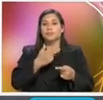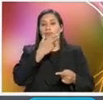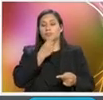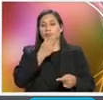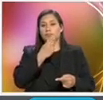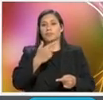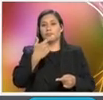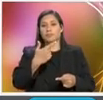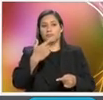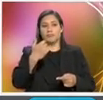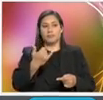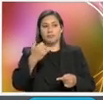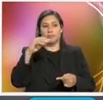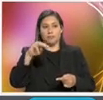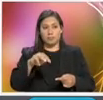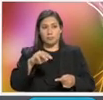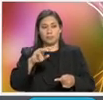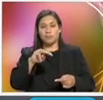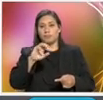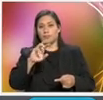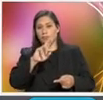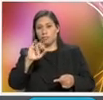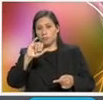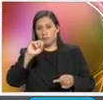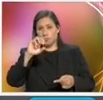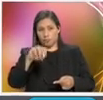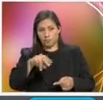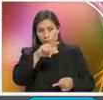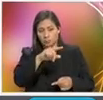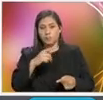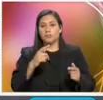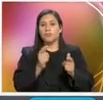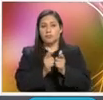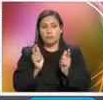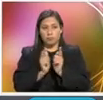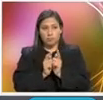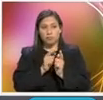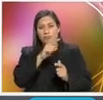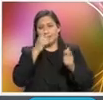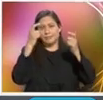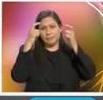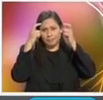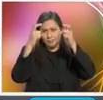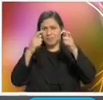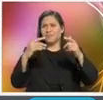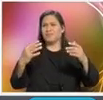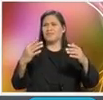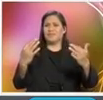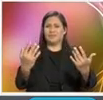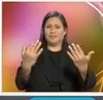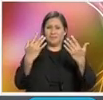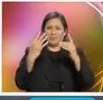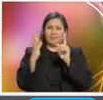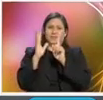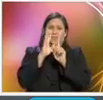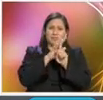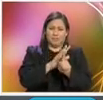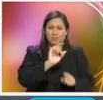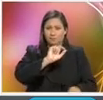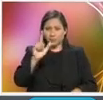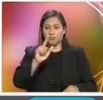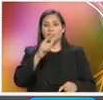el carismático vocalista de los Doors. Ya estaba también un poco harto de la fama. Él siempre quiso